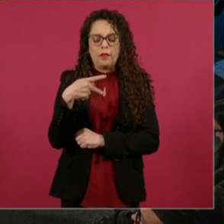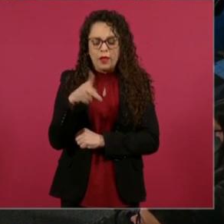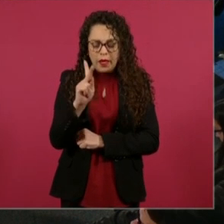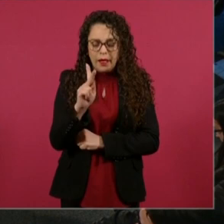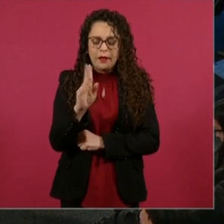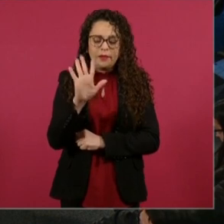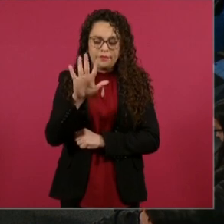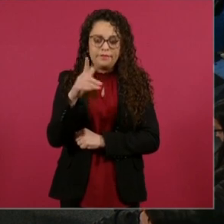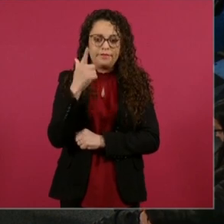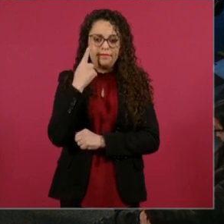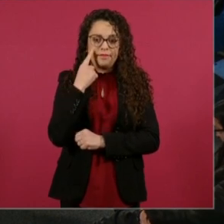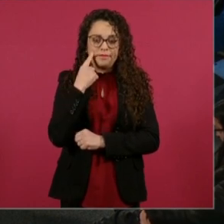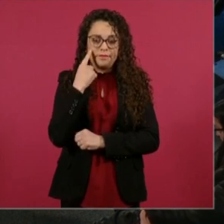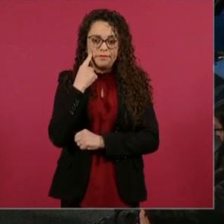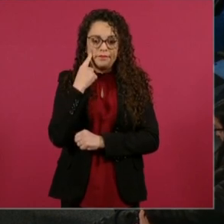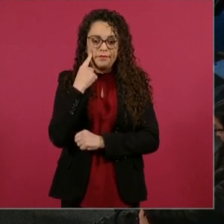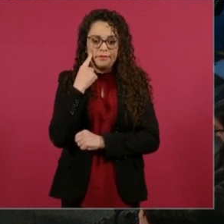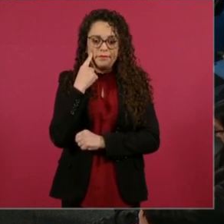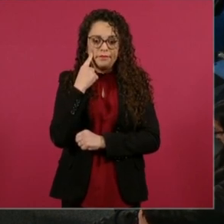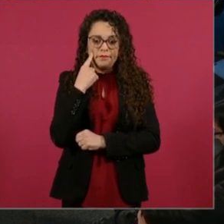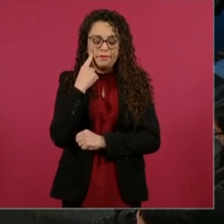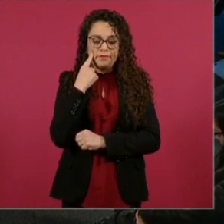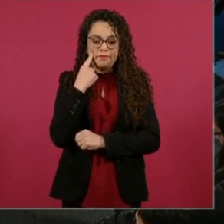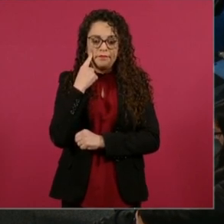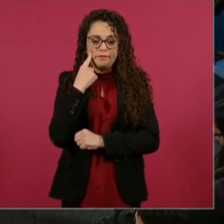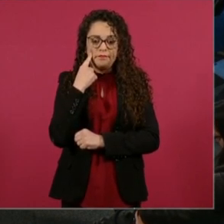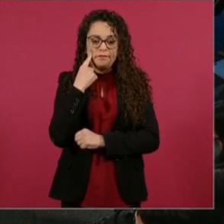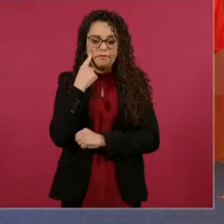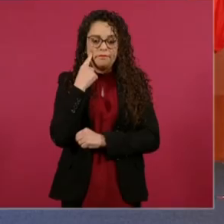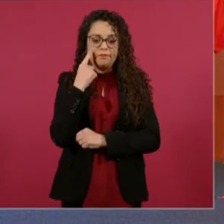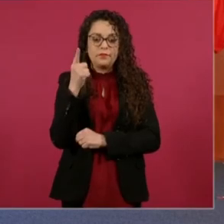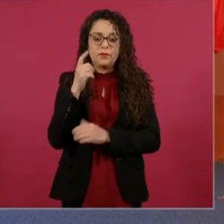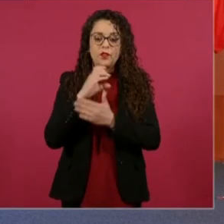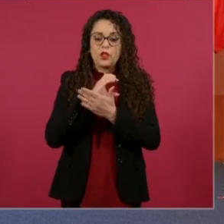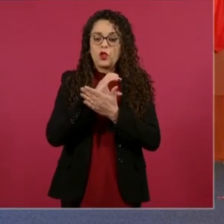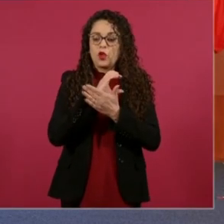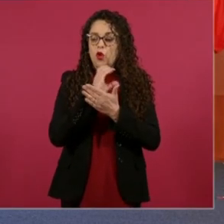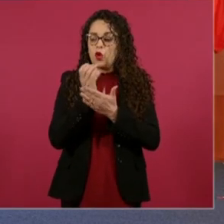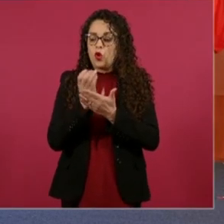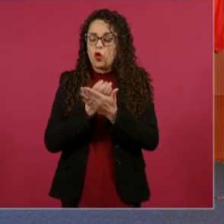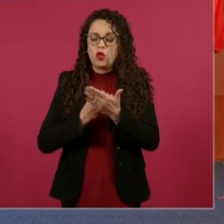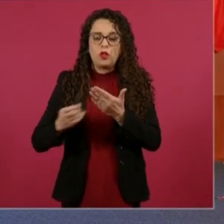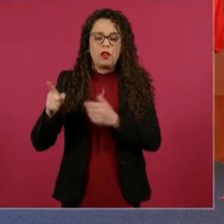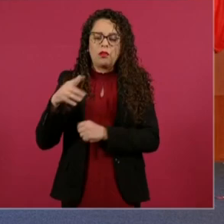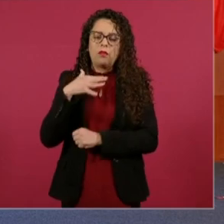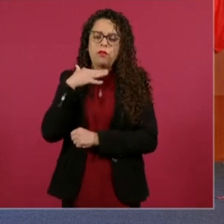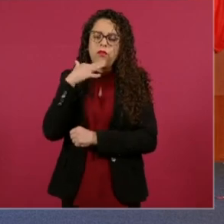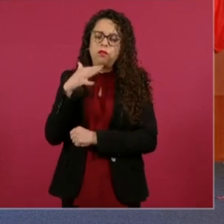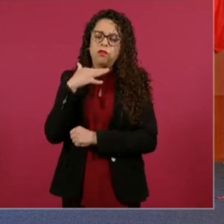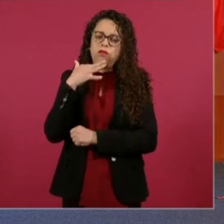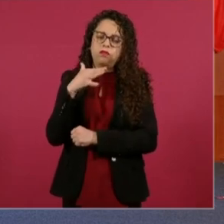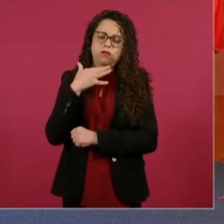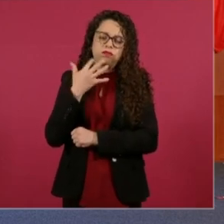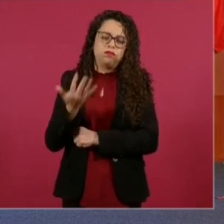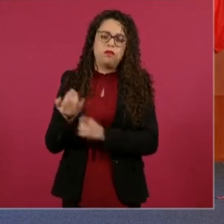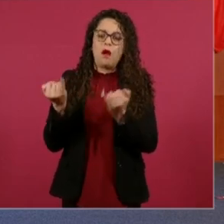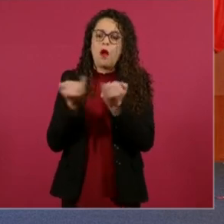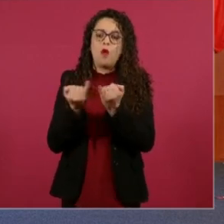son contratos leoninos, como los de los reclusorios, como los de los